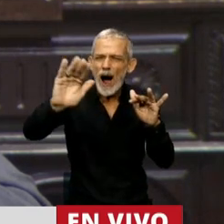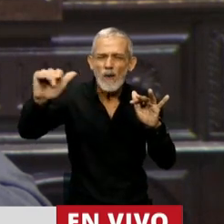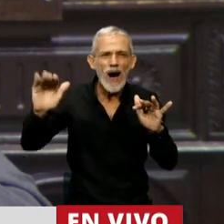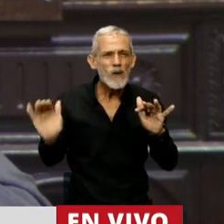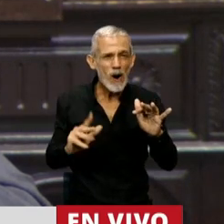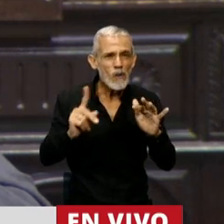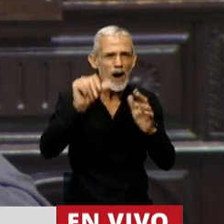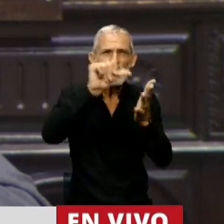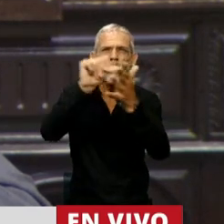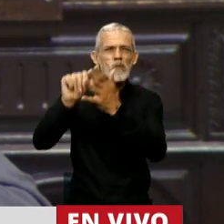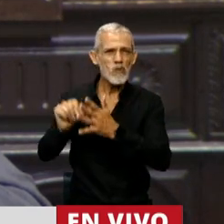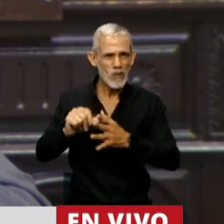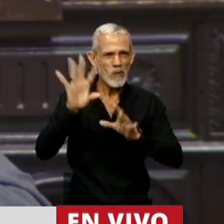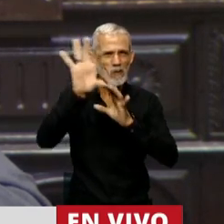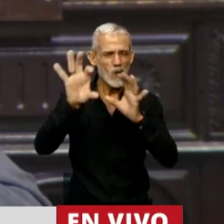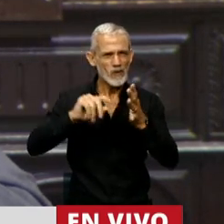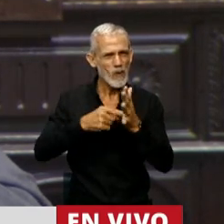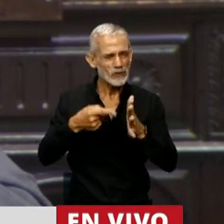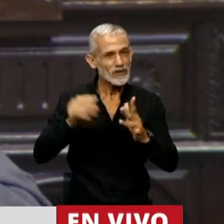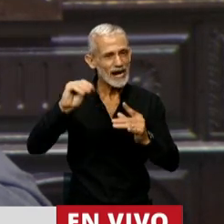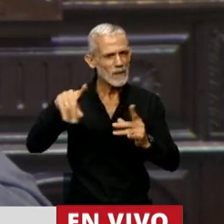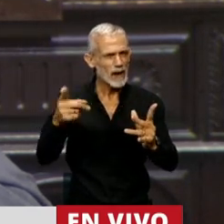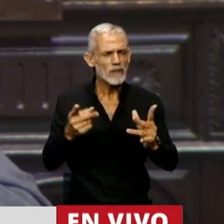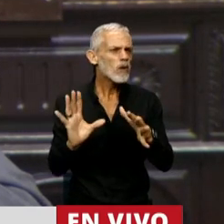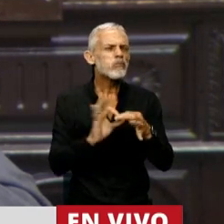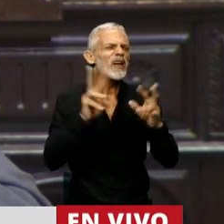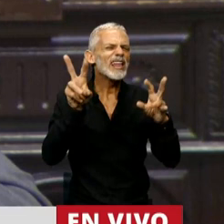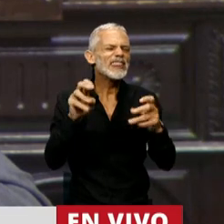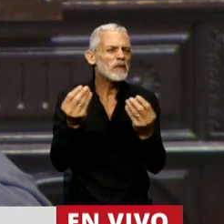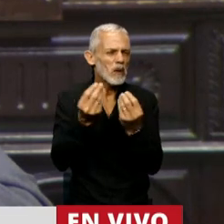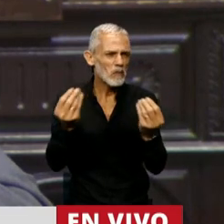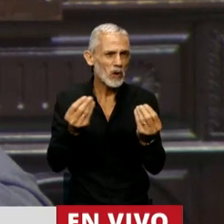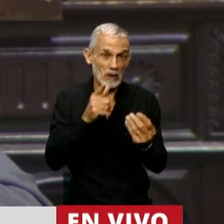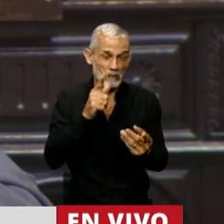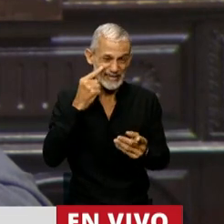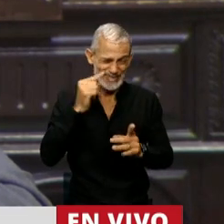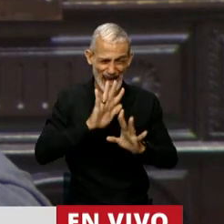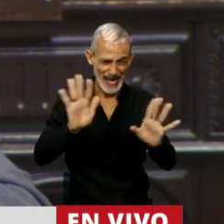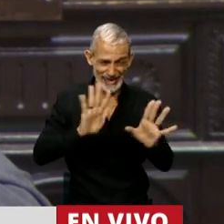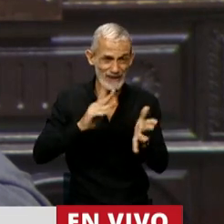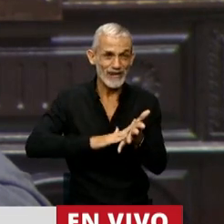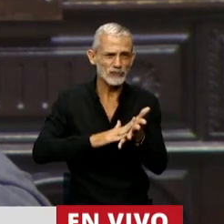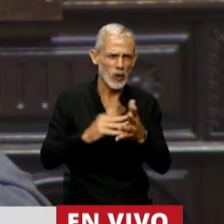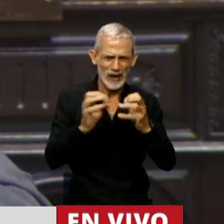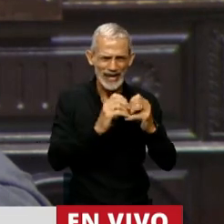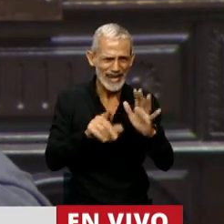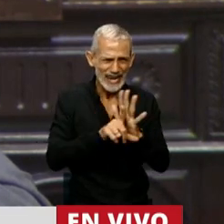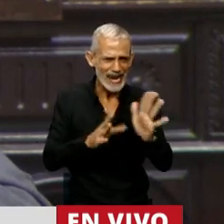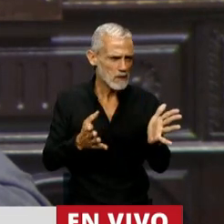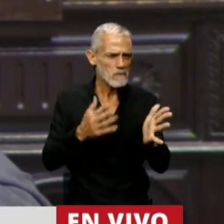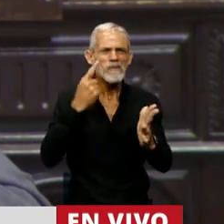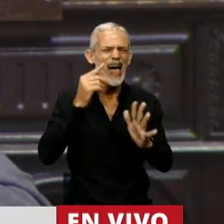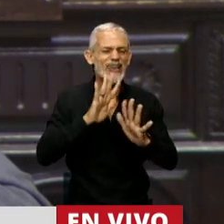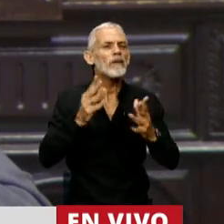país, particularmente en el Gran Buenos Aires. ¿Por qué traigo a colación esto, presidente, que pareciera no tener nada que ver con el debate? Porque